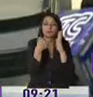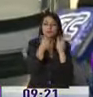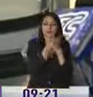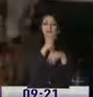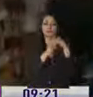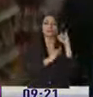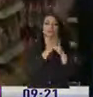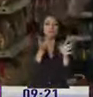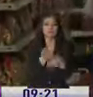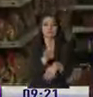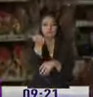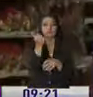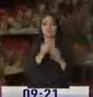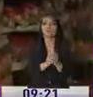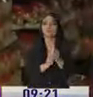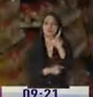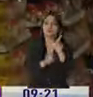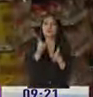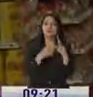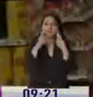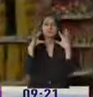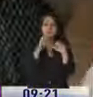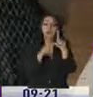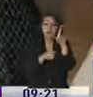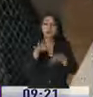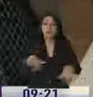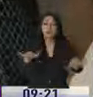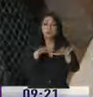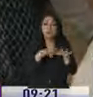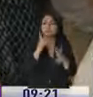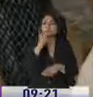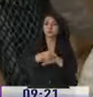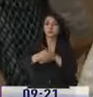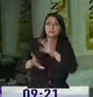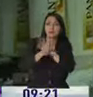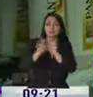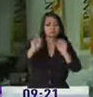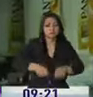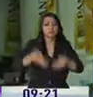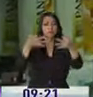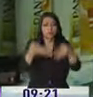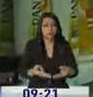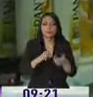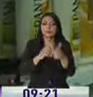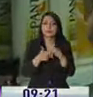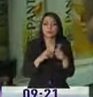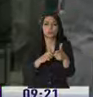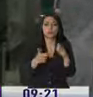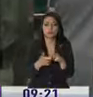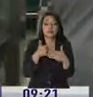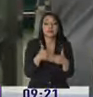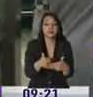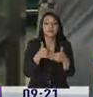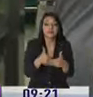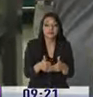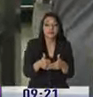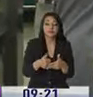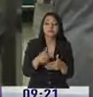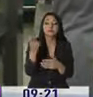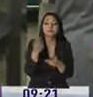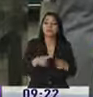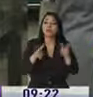salvaguardias. Según la ciudadanía, han notado que en muchos de los casos de estas disposiciones sí se han cumplido y ven beneficios en la disminución de los precios de